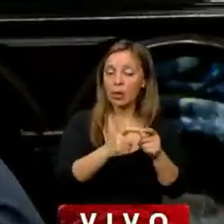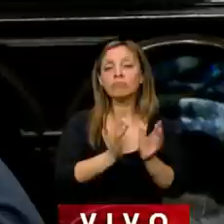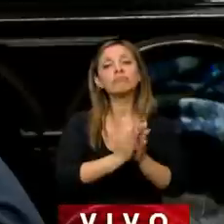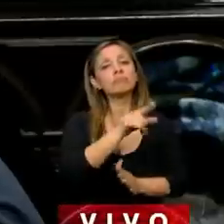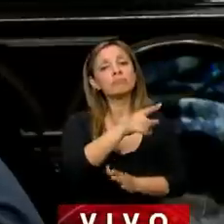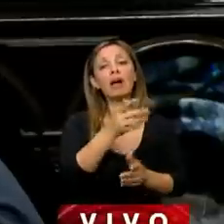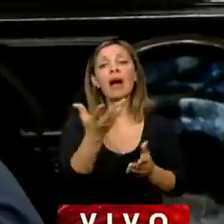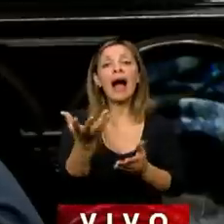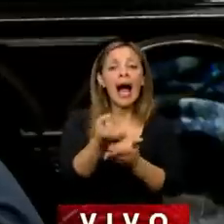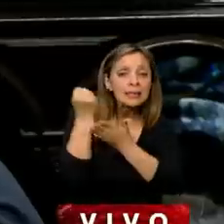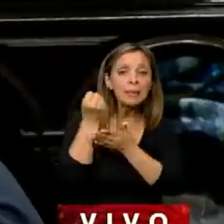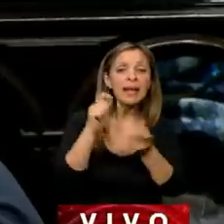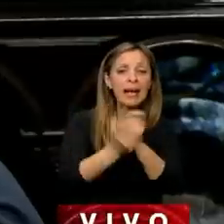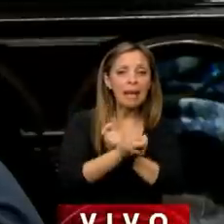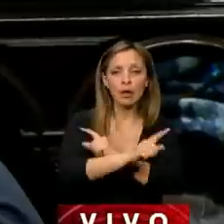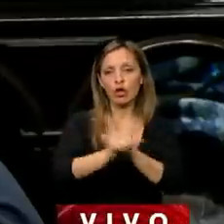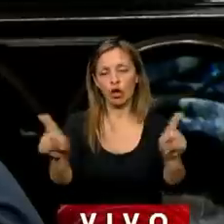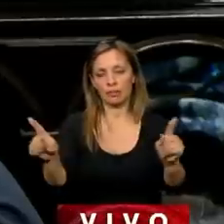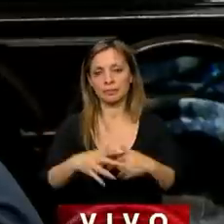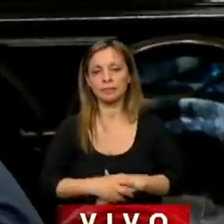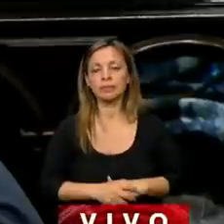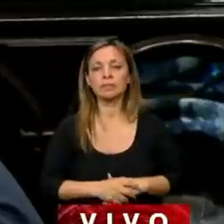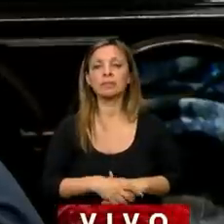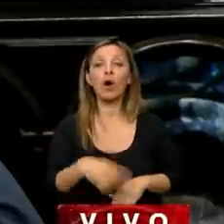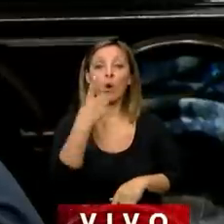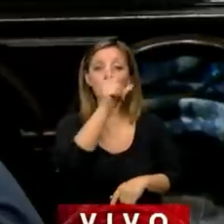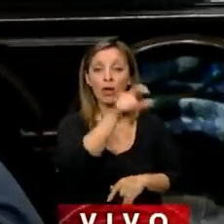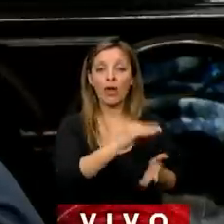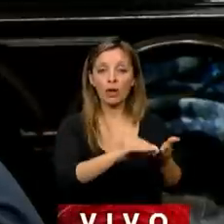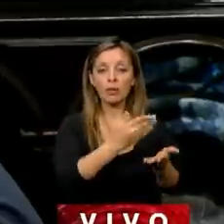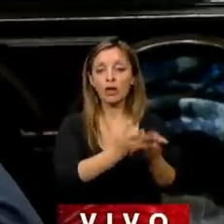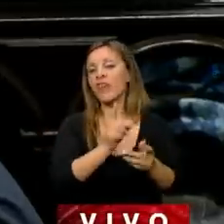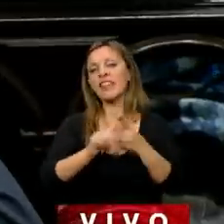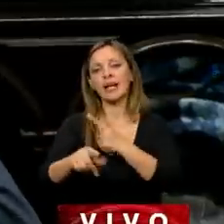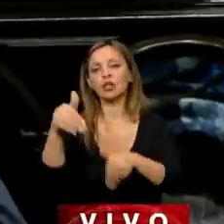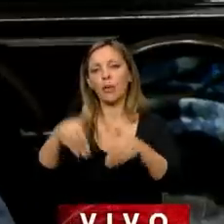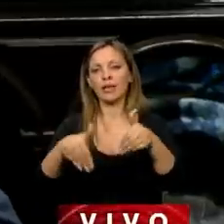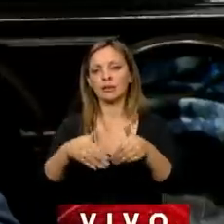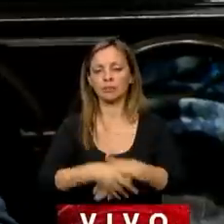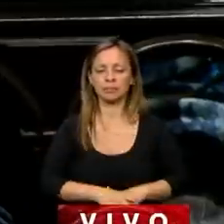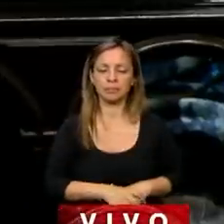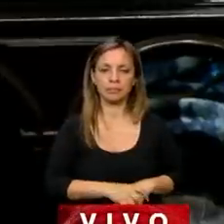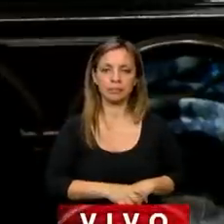los cambios que en la palabra de uno de los diputados se propusieron y que pasemos a la votación.